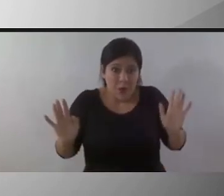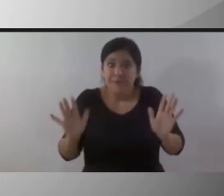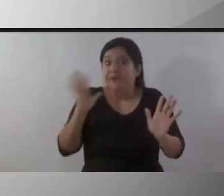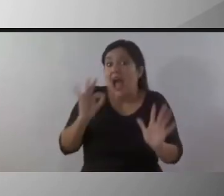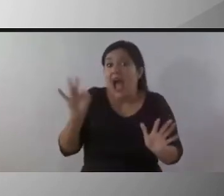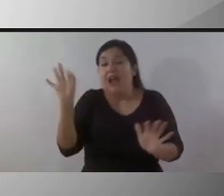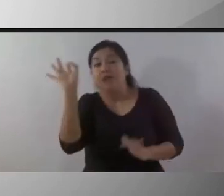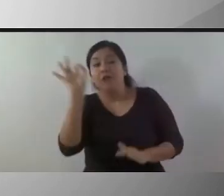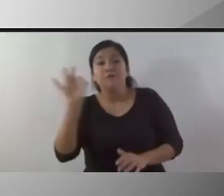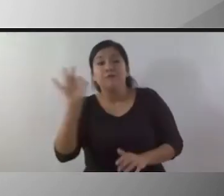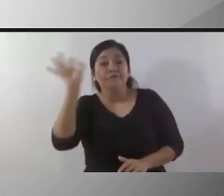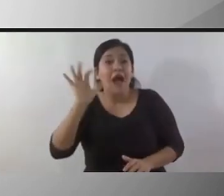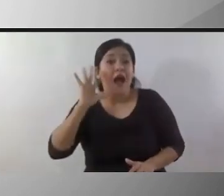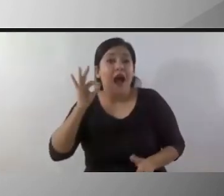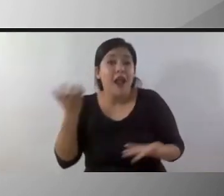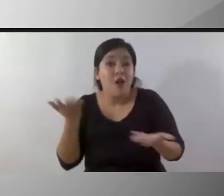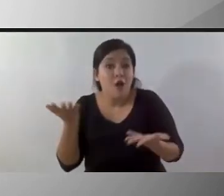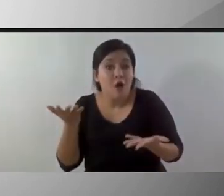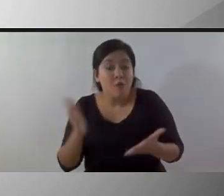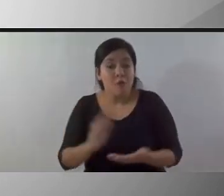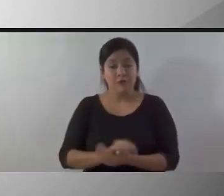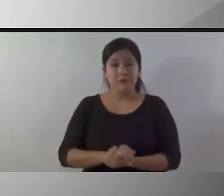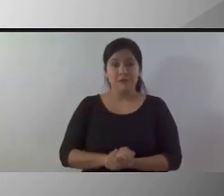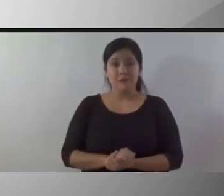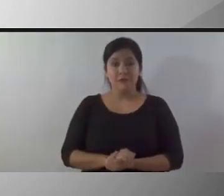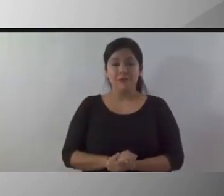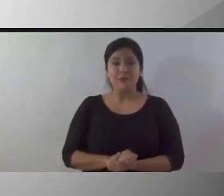pueden hacer algún comentario respecto de estas cuestiones.